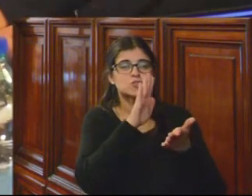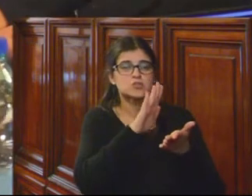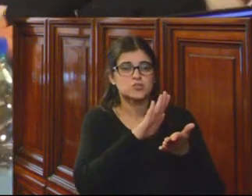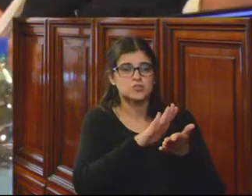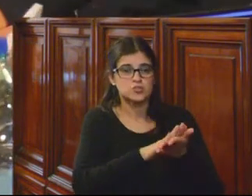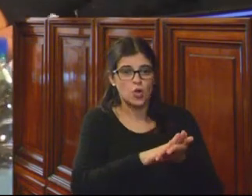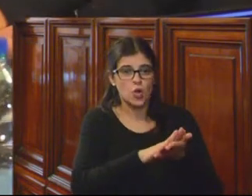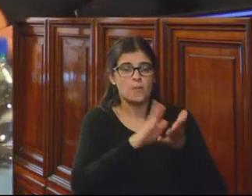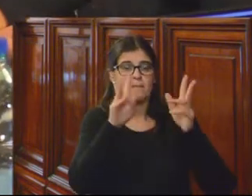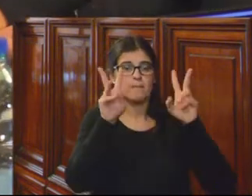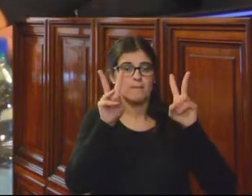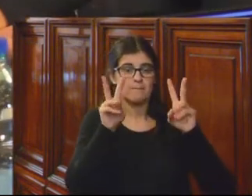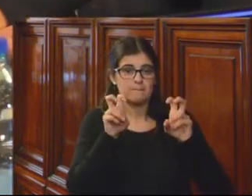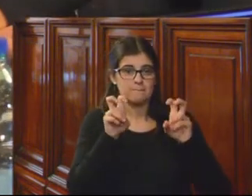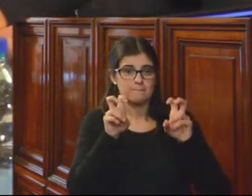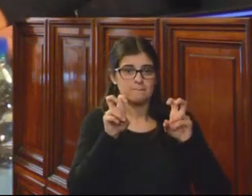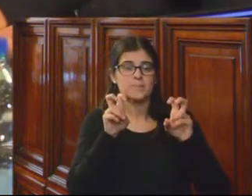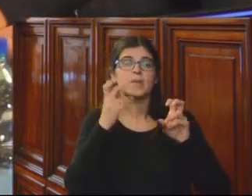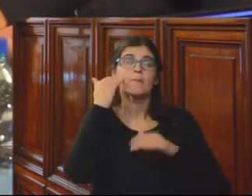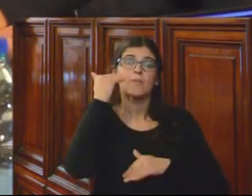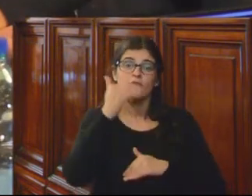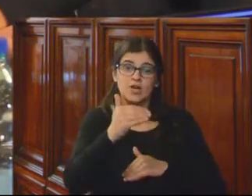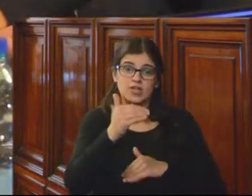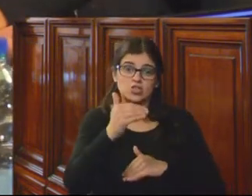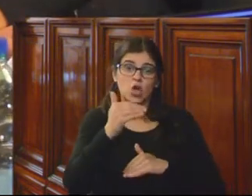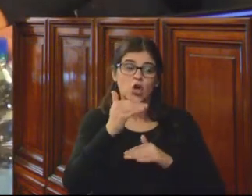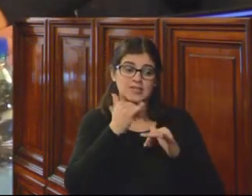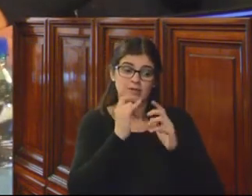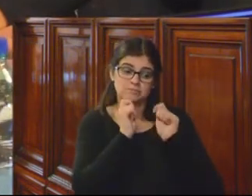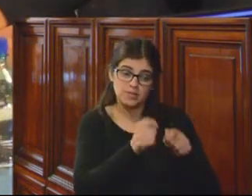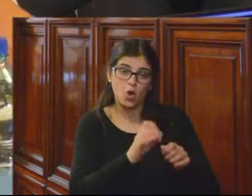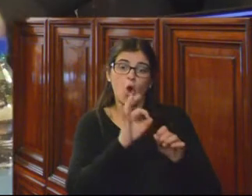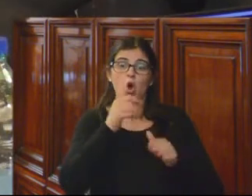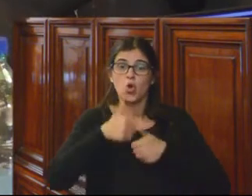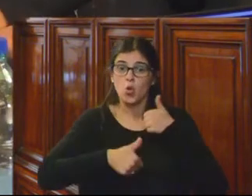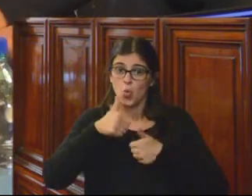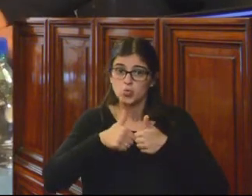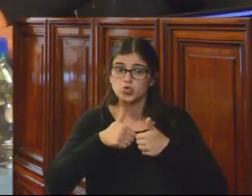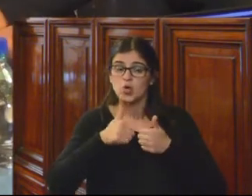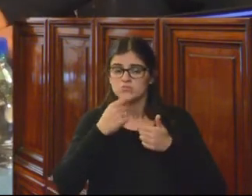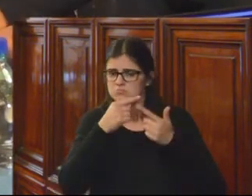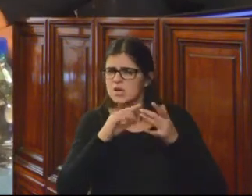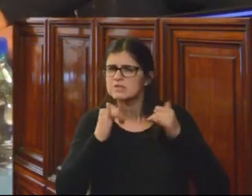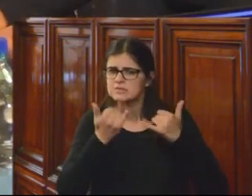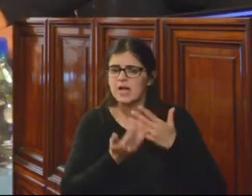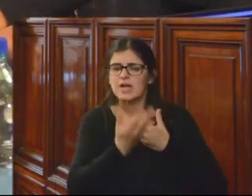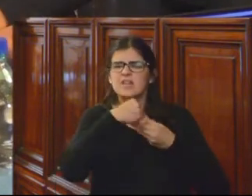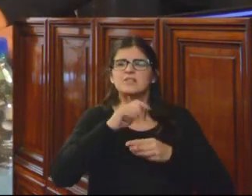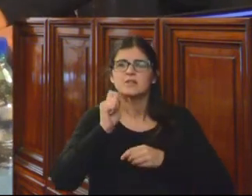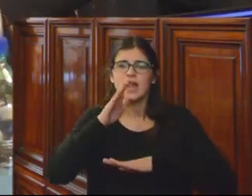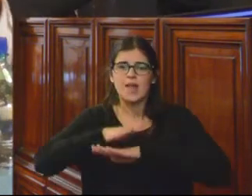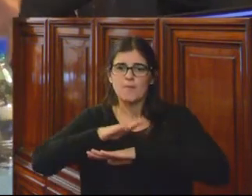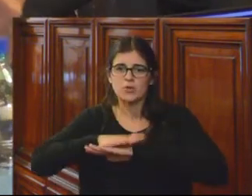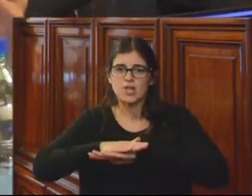el tema de los profesores designados o los concursos, todo eso corresponde a la responsabilidad de